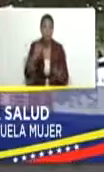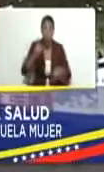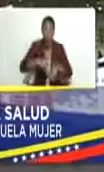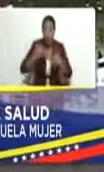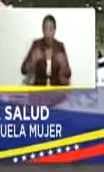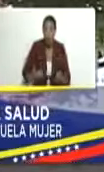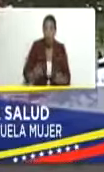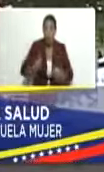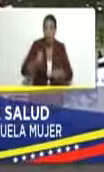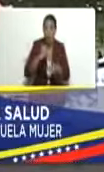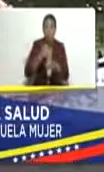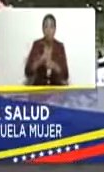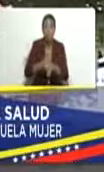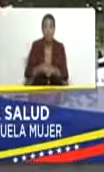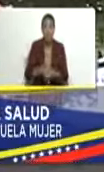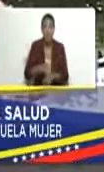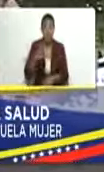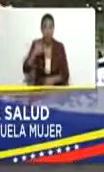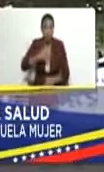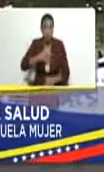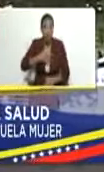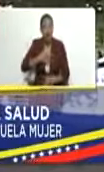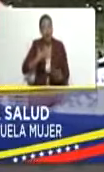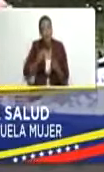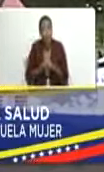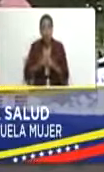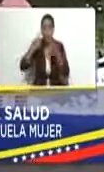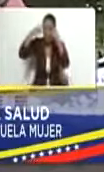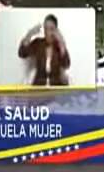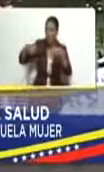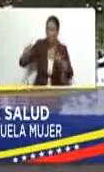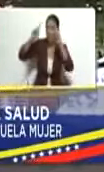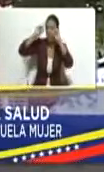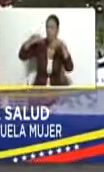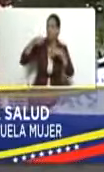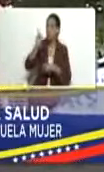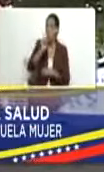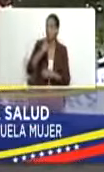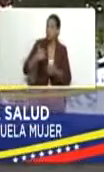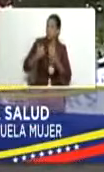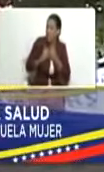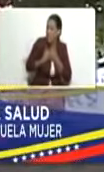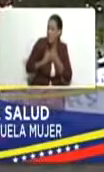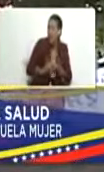Mujer, y que la mujer se sienta acompañada, protegida